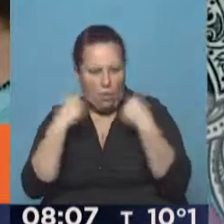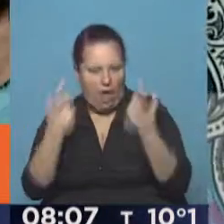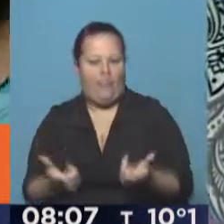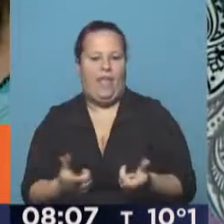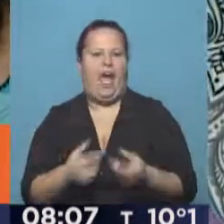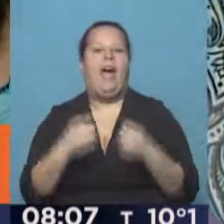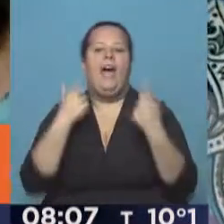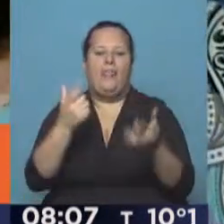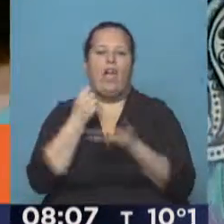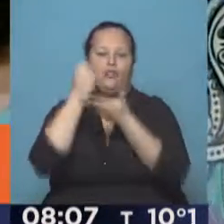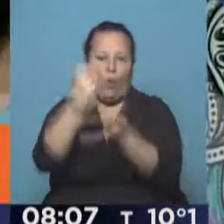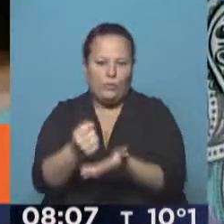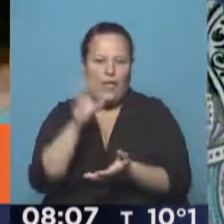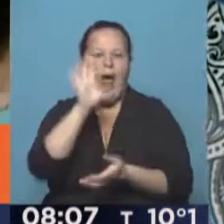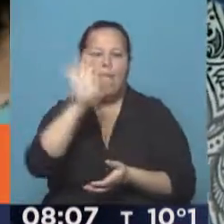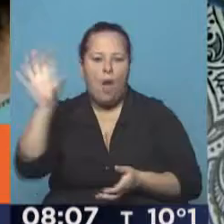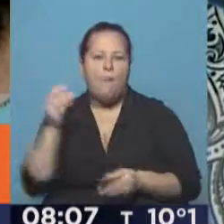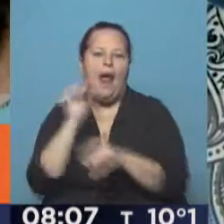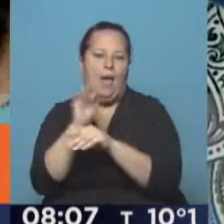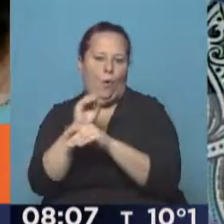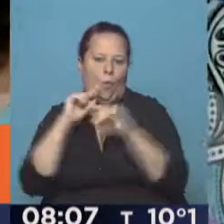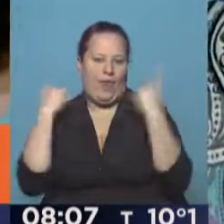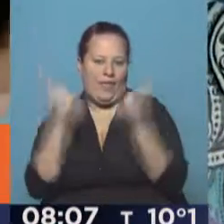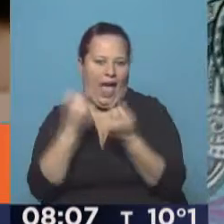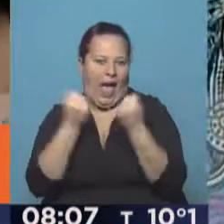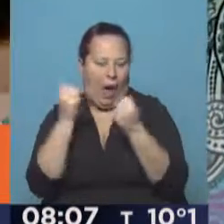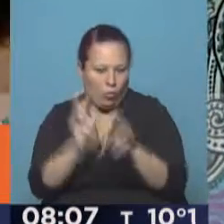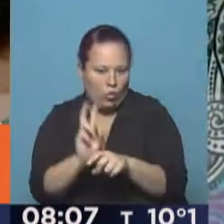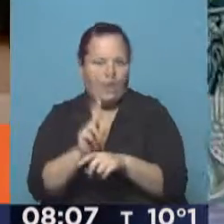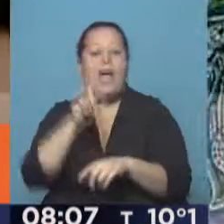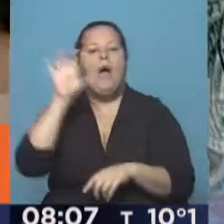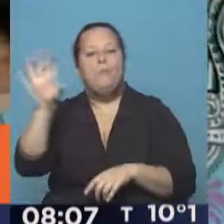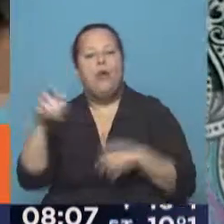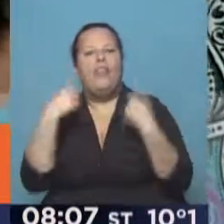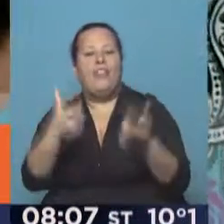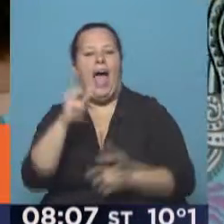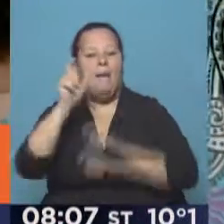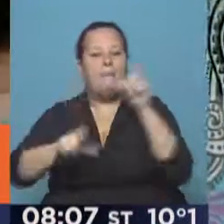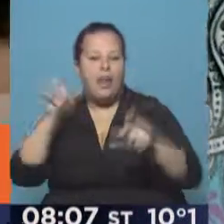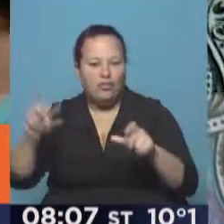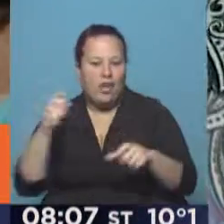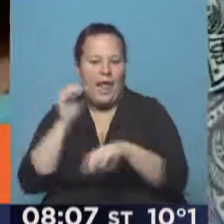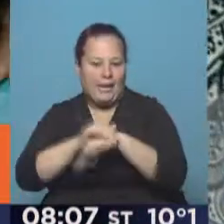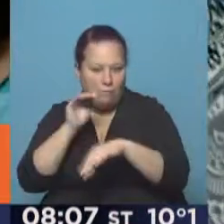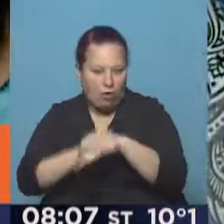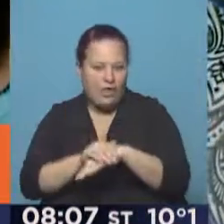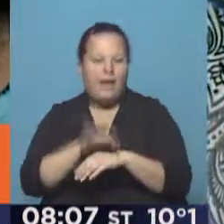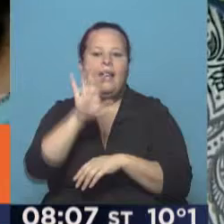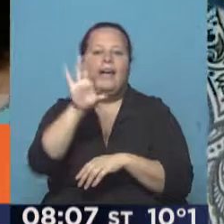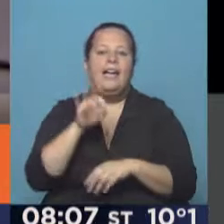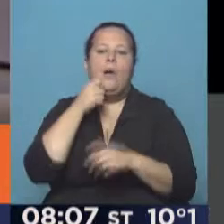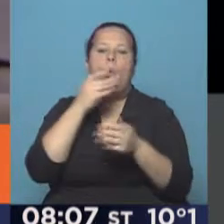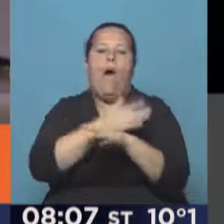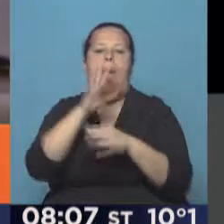otorga un subsidio provincial para el mantenimiento de los vehículos y la provincia pone el personal afectado decide sus itinerarios